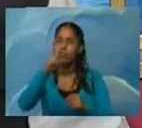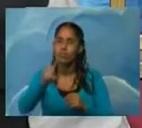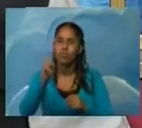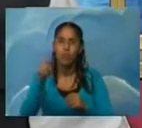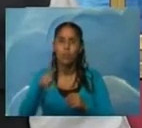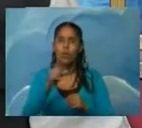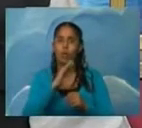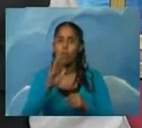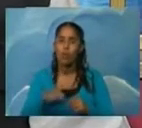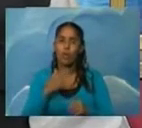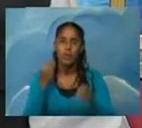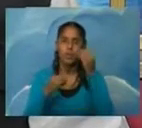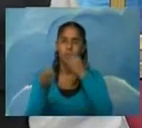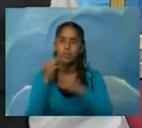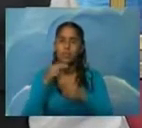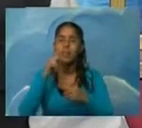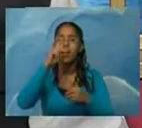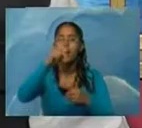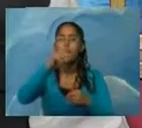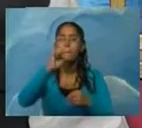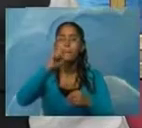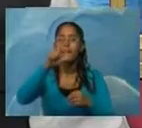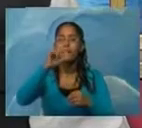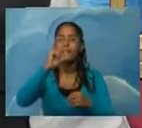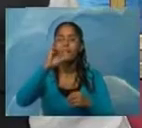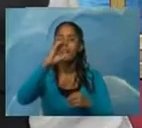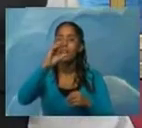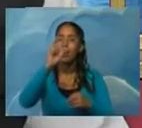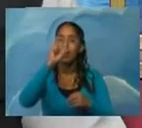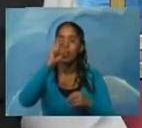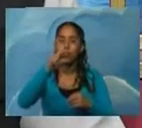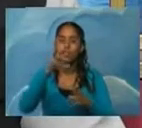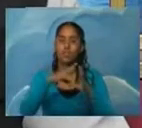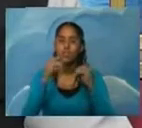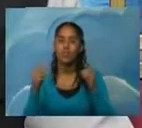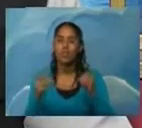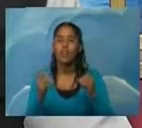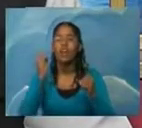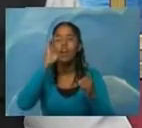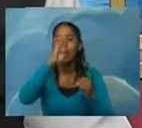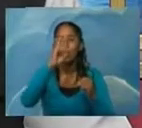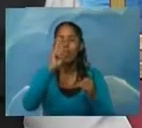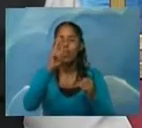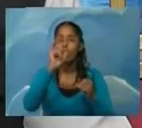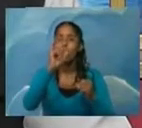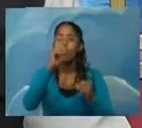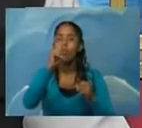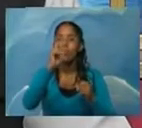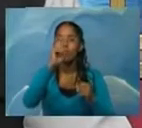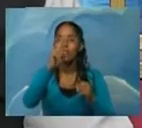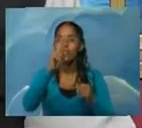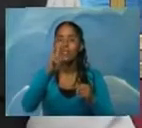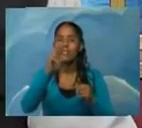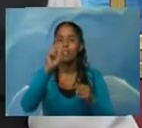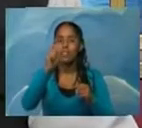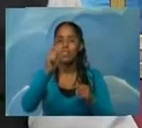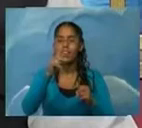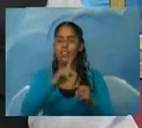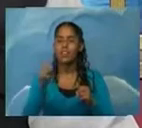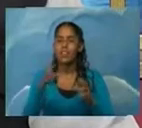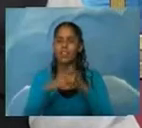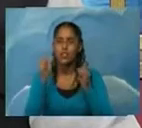Calamón. El pelícano. Oh, hasta ahí. El buitre. Oh, el